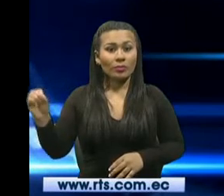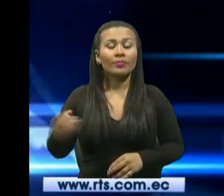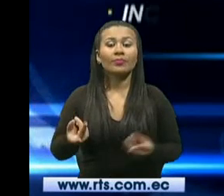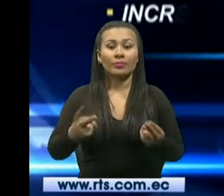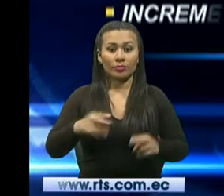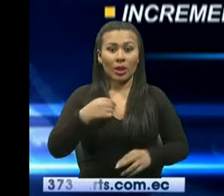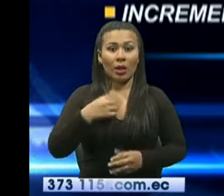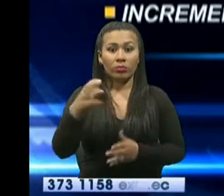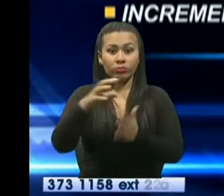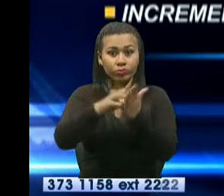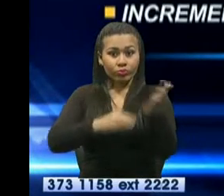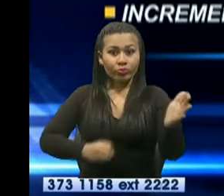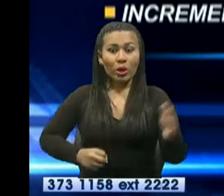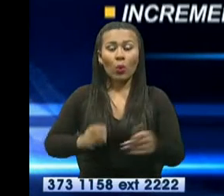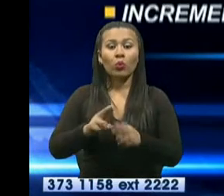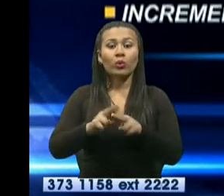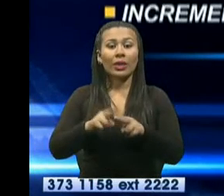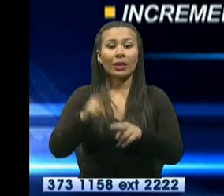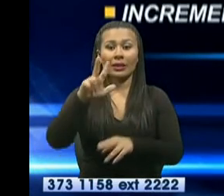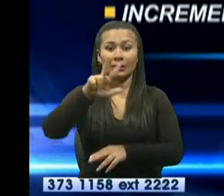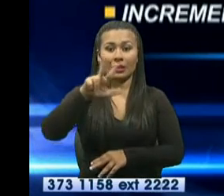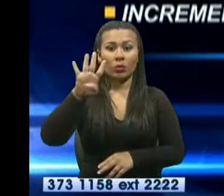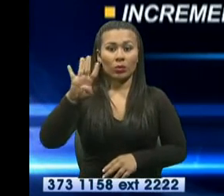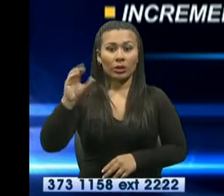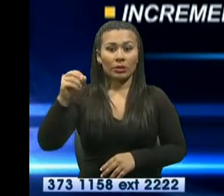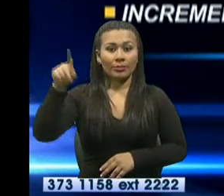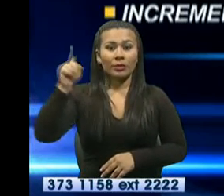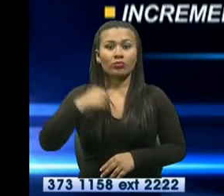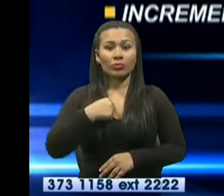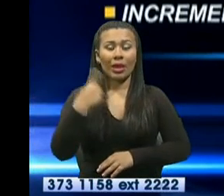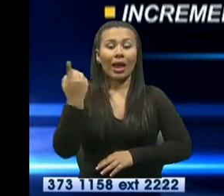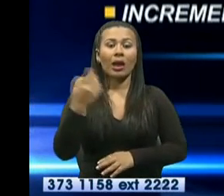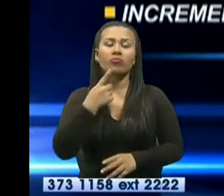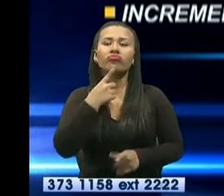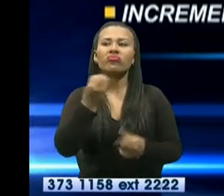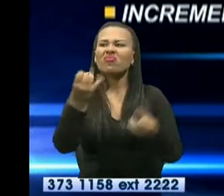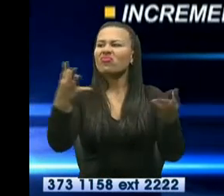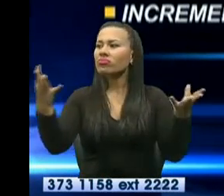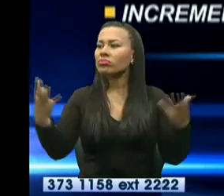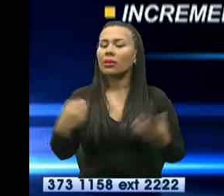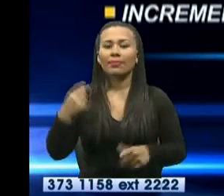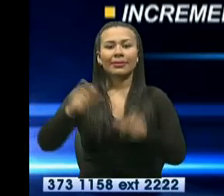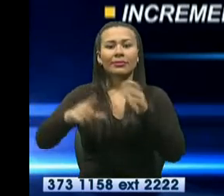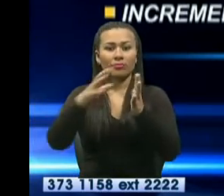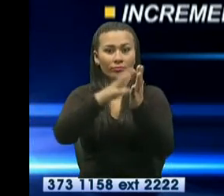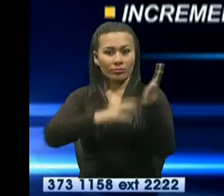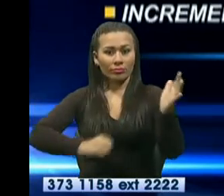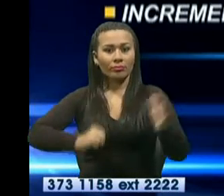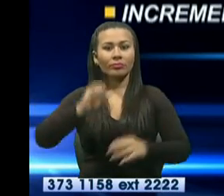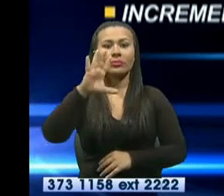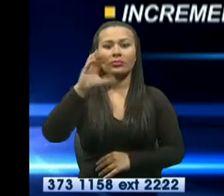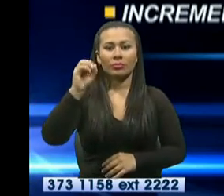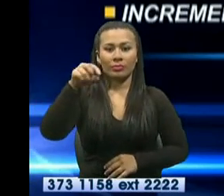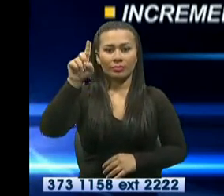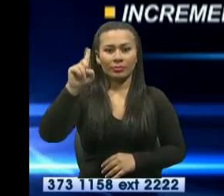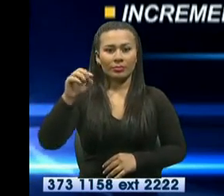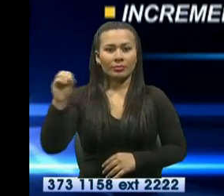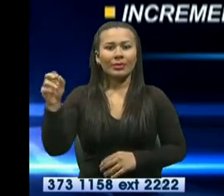utilidades, $340 millones. Contribución de un día de sueldo, $50 millones. Y por el incremento de 2 puntos del